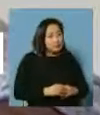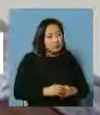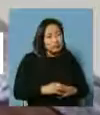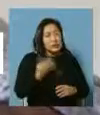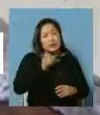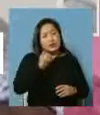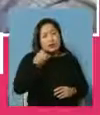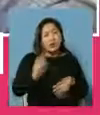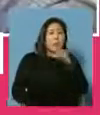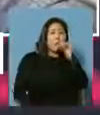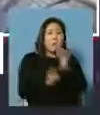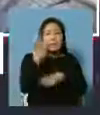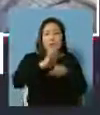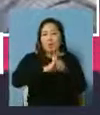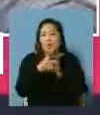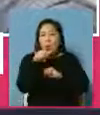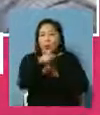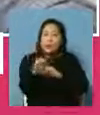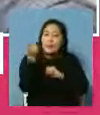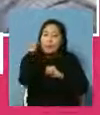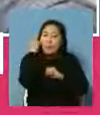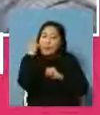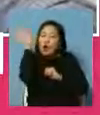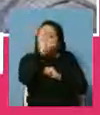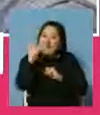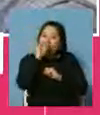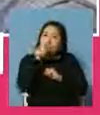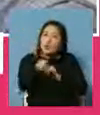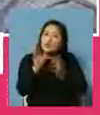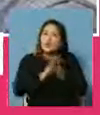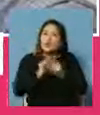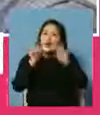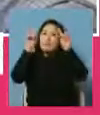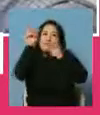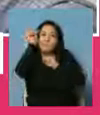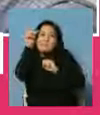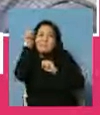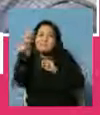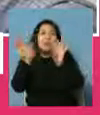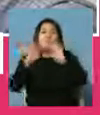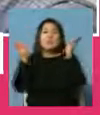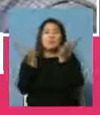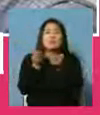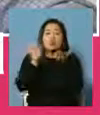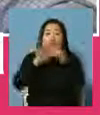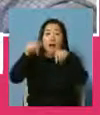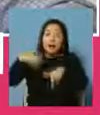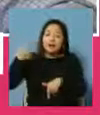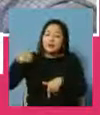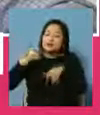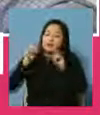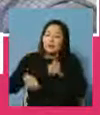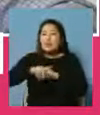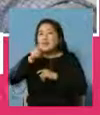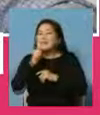¿de dónde salió este virus? ¿Usted cree, o cuál es su posición de estas hipótesis que tanto se habla en el mundo, no solo acá, que fue creado